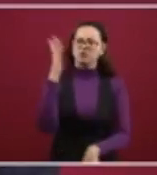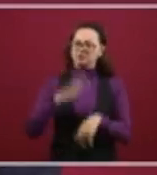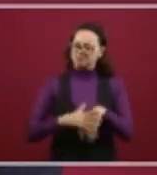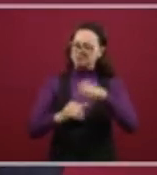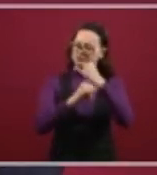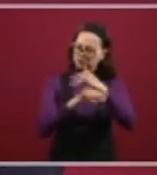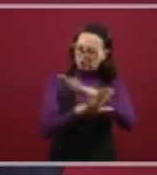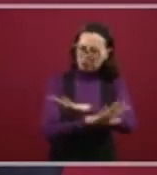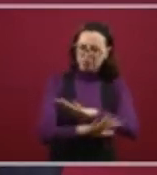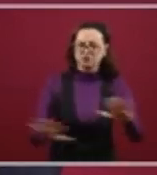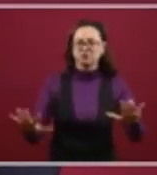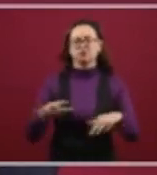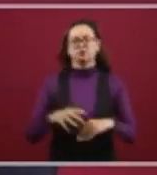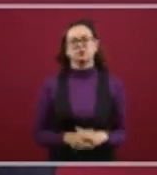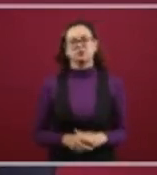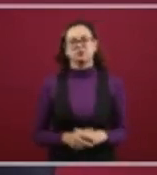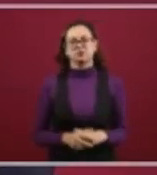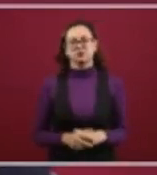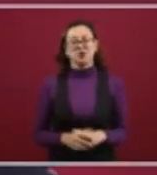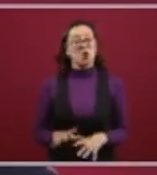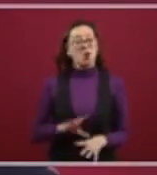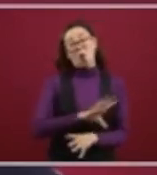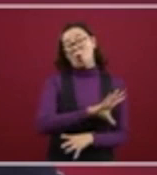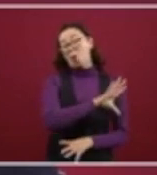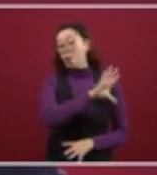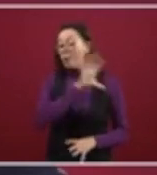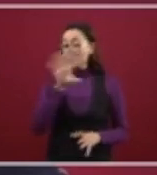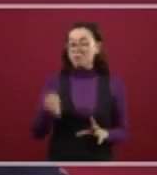volvemos a informar de todo lo que